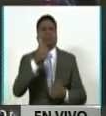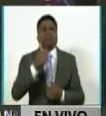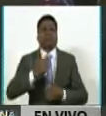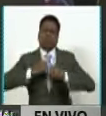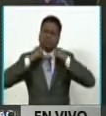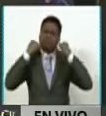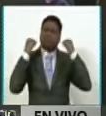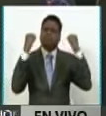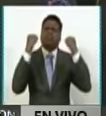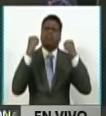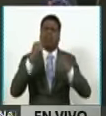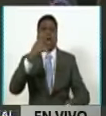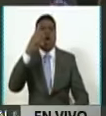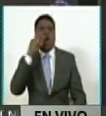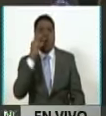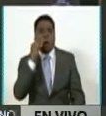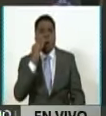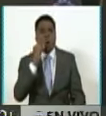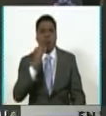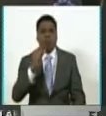de ese hombre, que acabó también